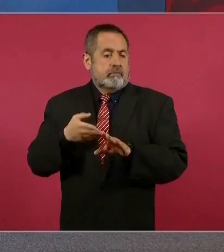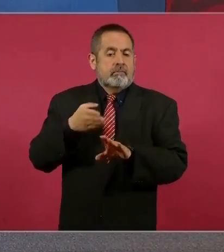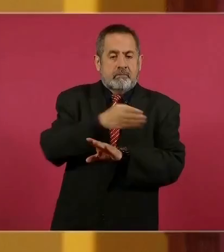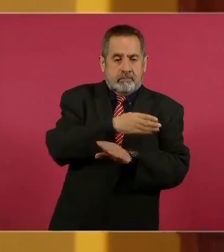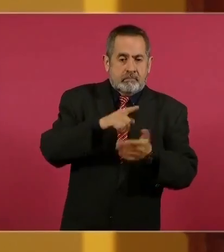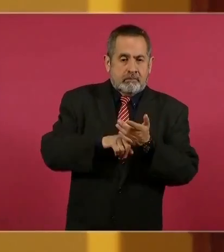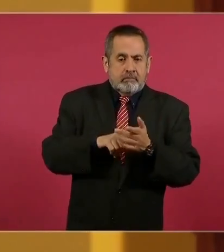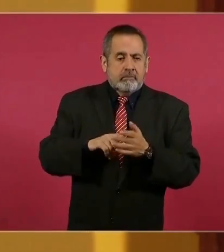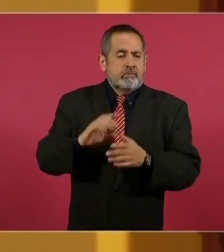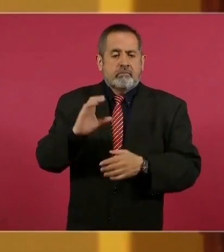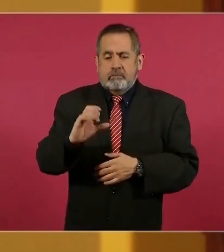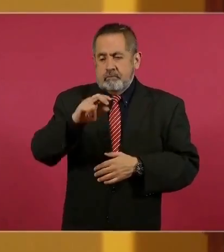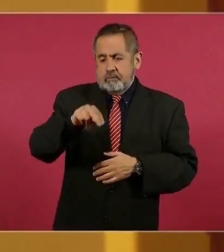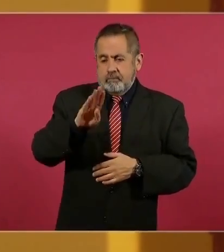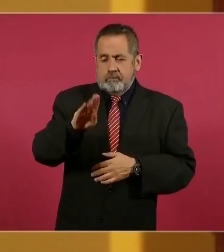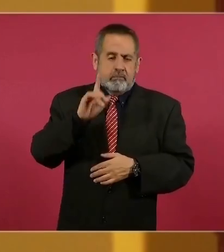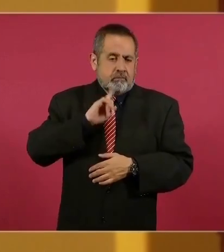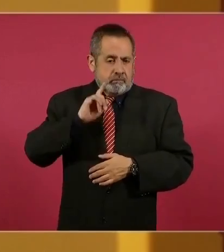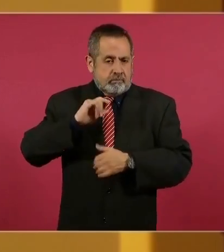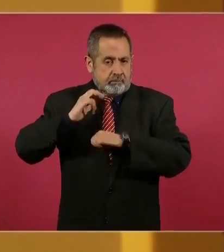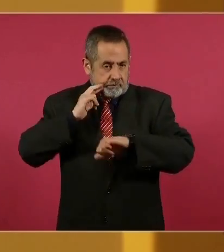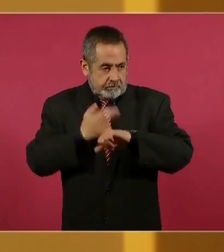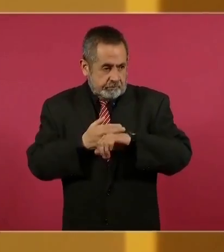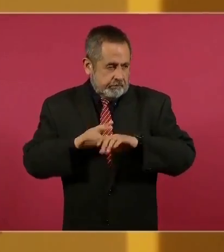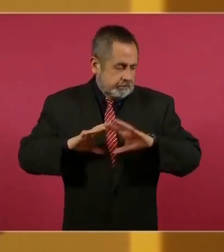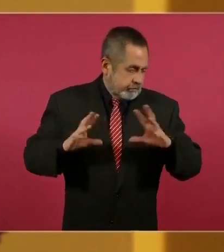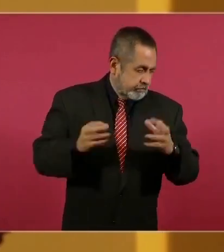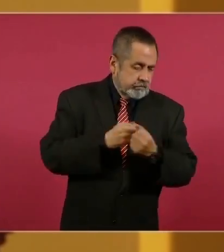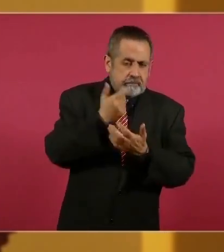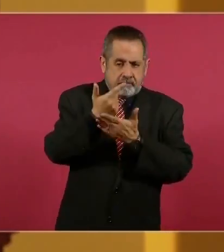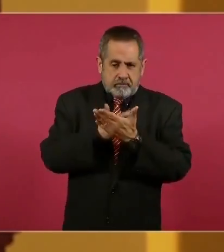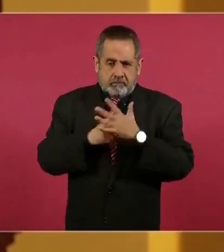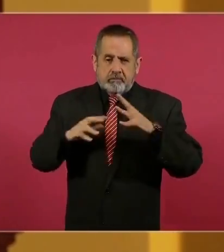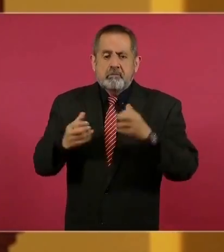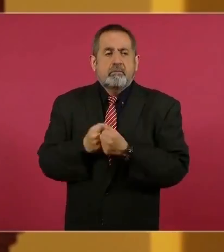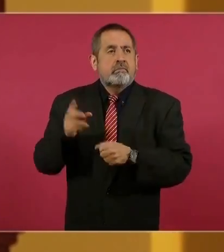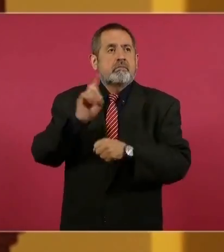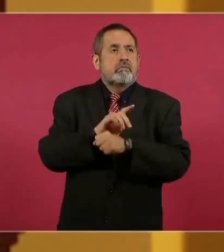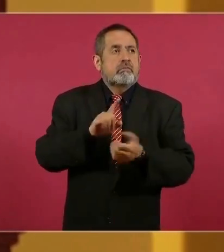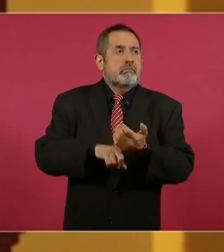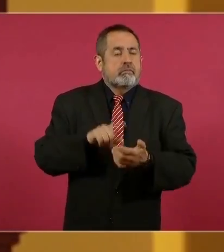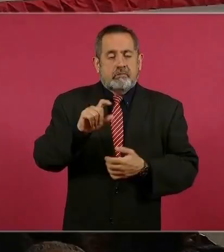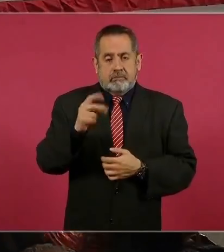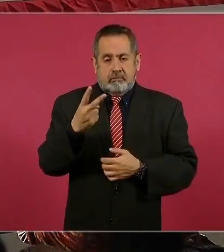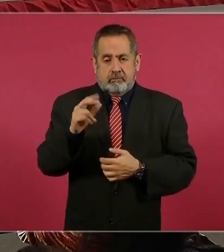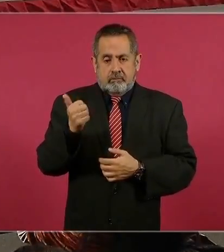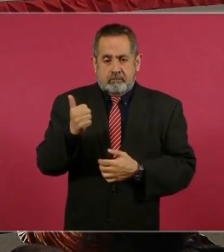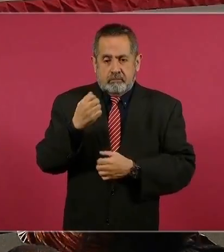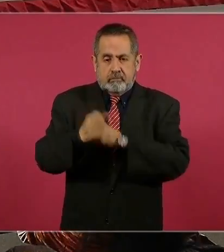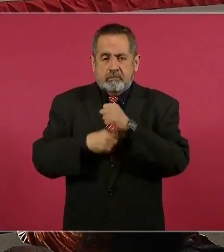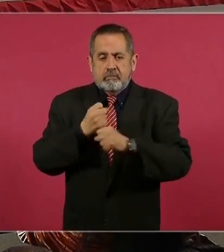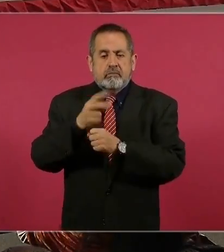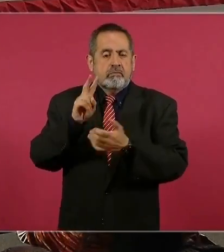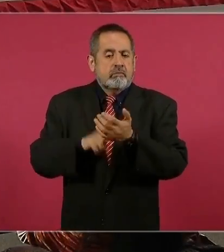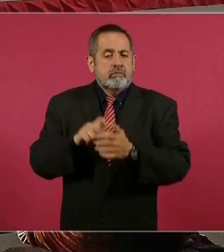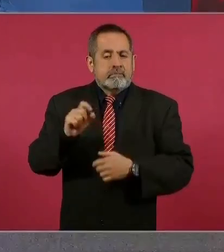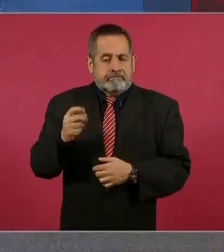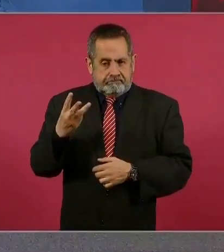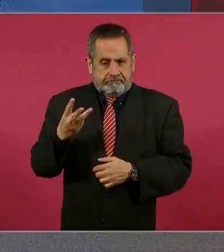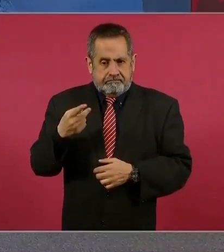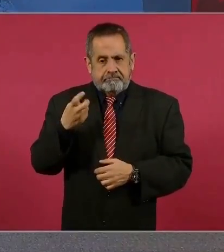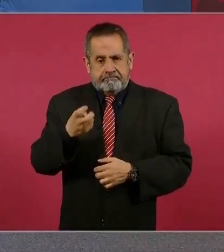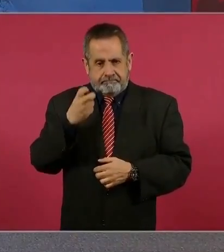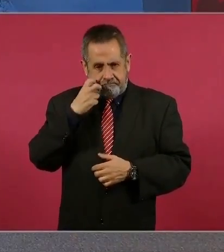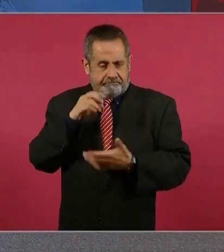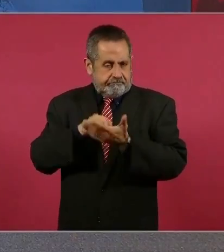Comisionada Nacional de Búsqueda, un listado con corte al 22 de agosto de 2023, que está en